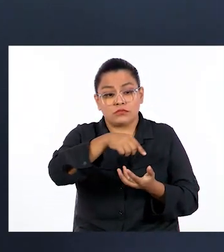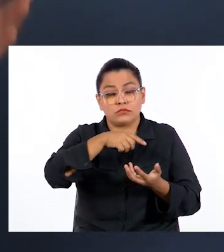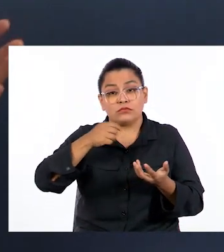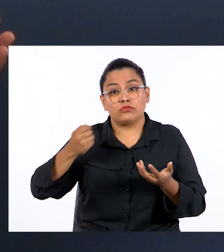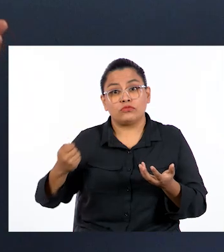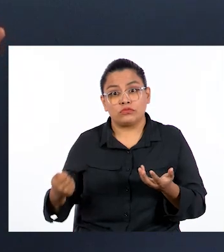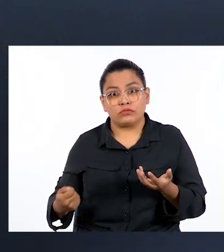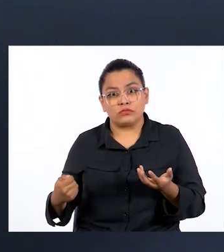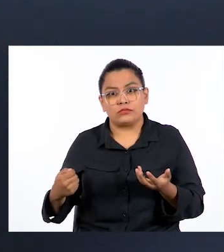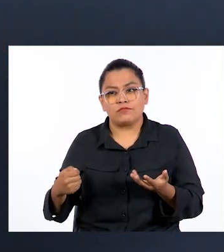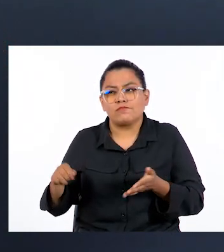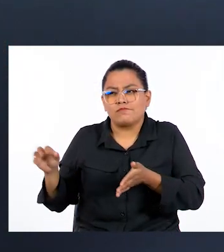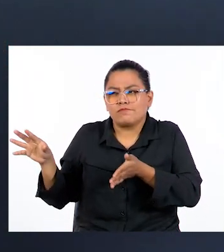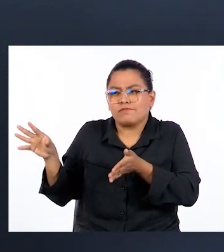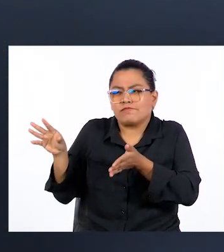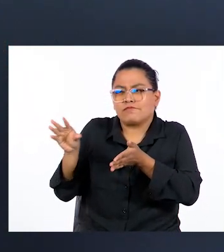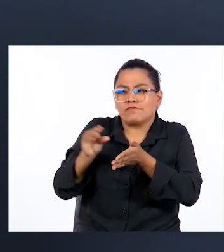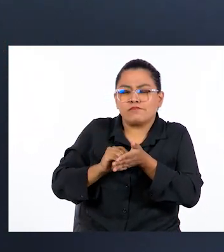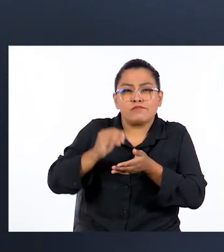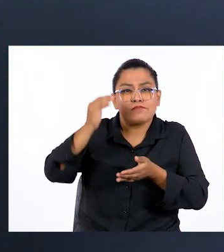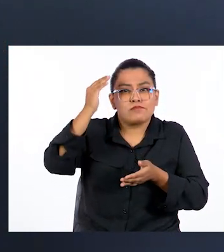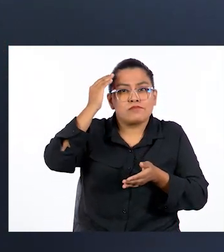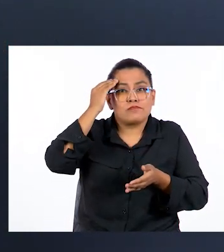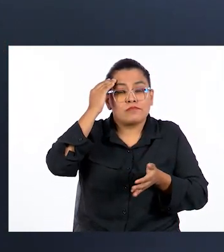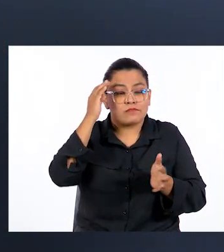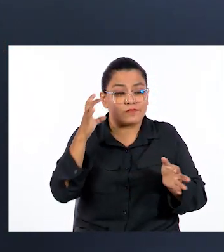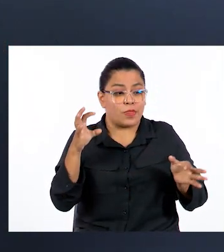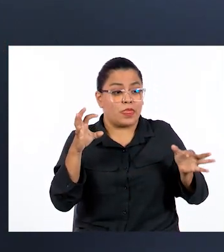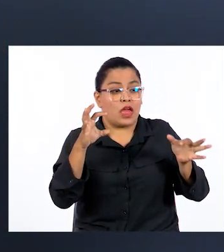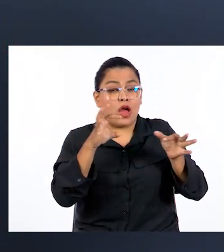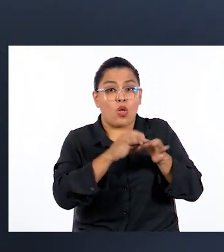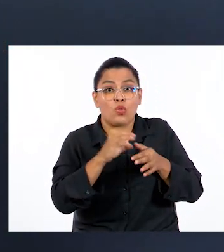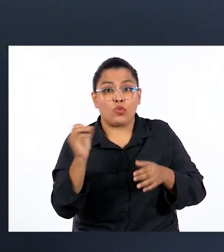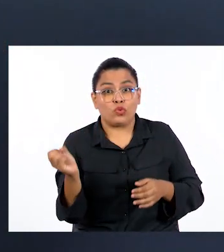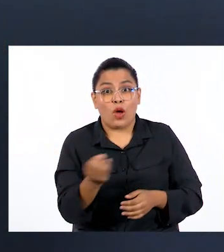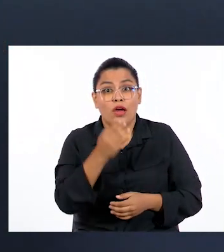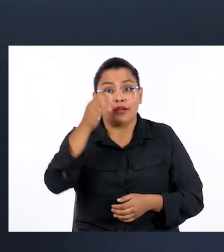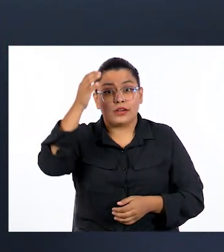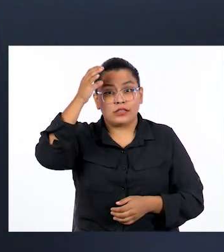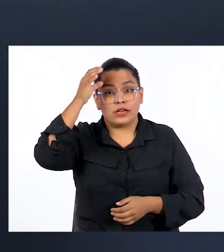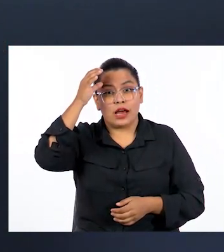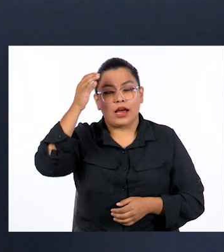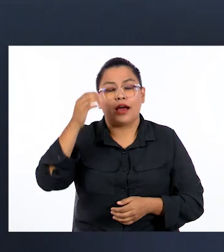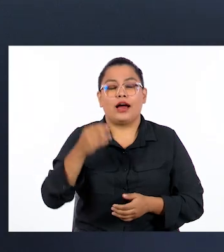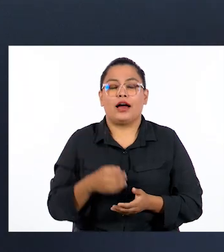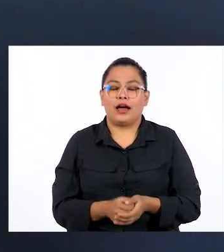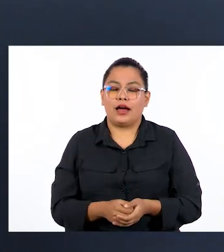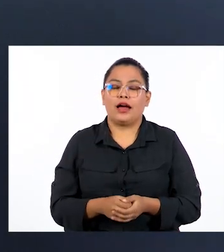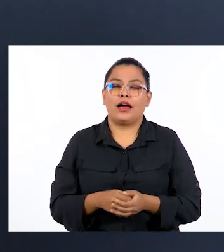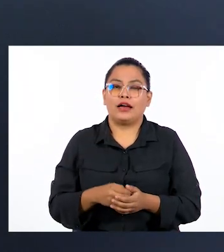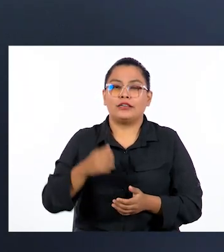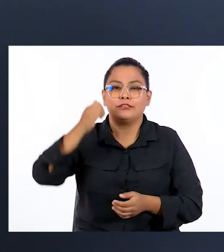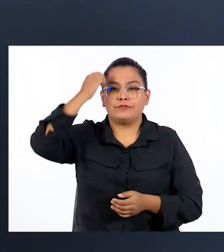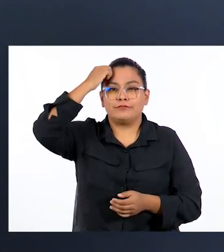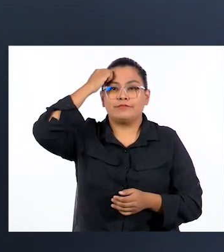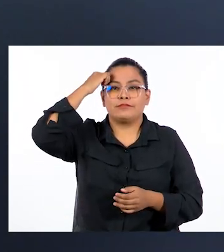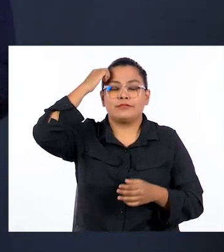lo que ya sabe y lo relaciona con los nuevos conocimientos. Aquí se produce un nuevo